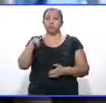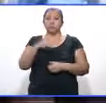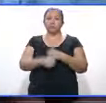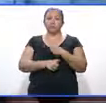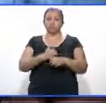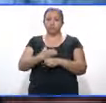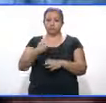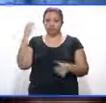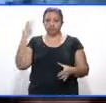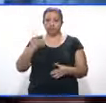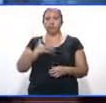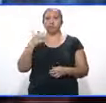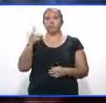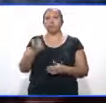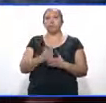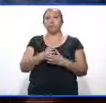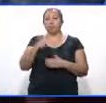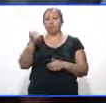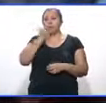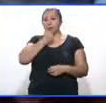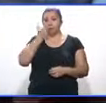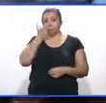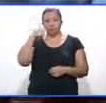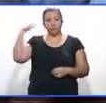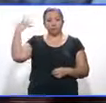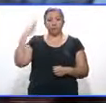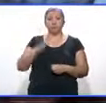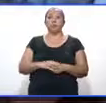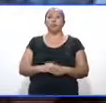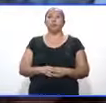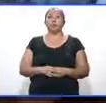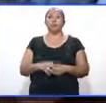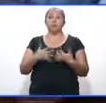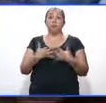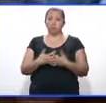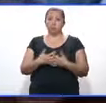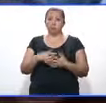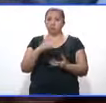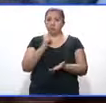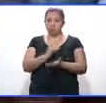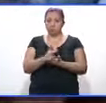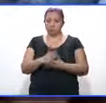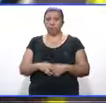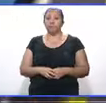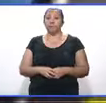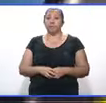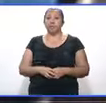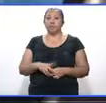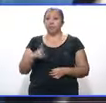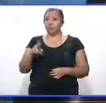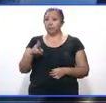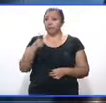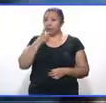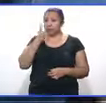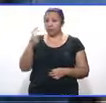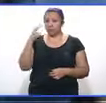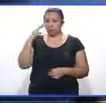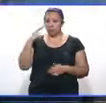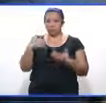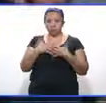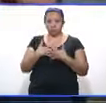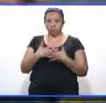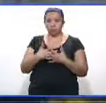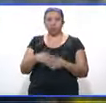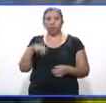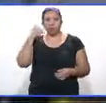de la ruta contará con tarifa social para estudiantes y adultos mayores, pues operaba con tarifa única. En el trayecto, Vila Dosal comprobó el funcionamiento